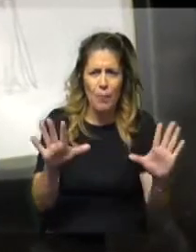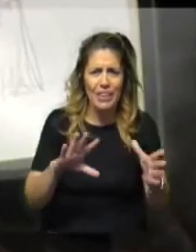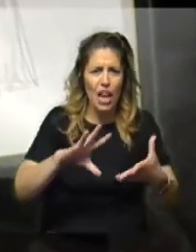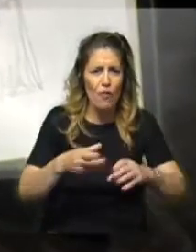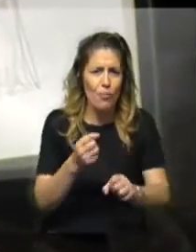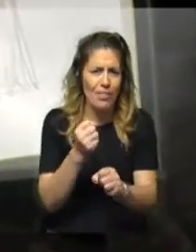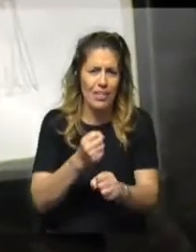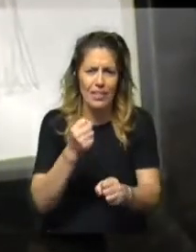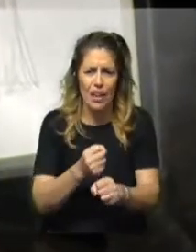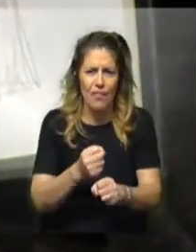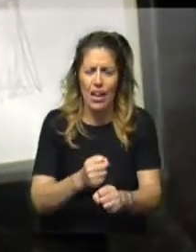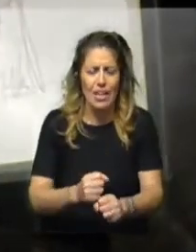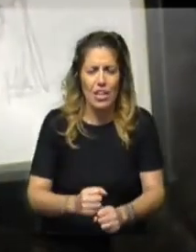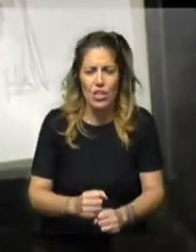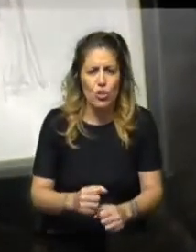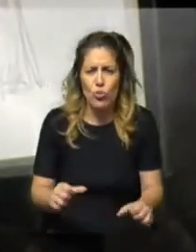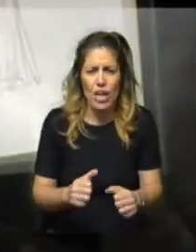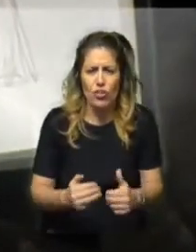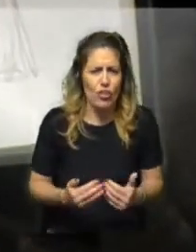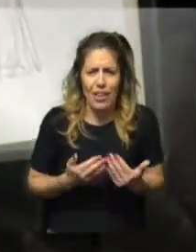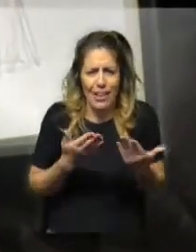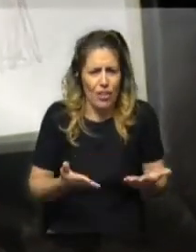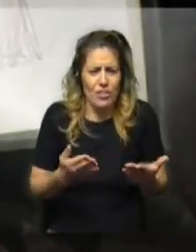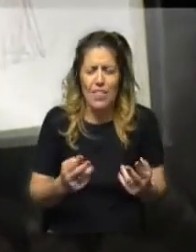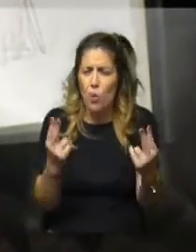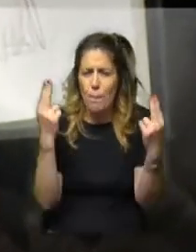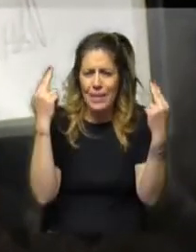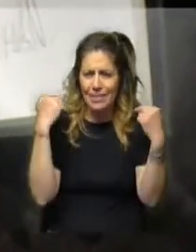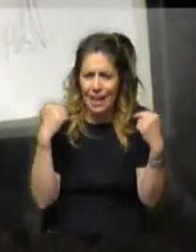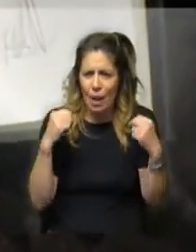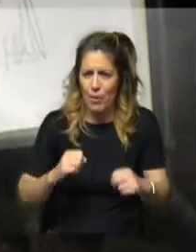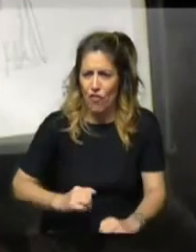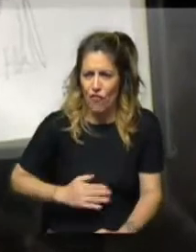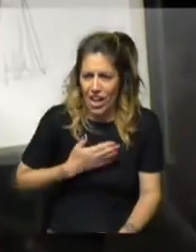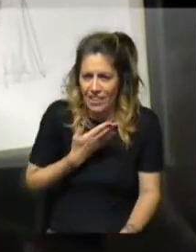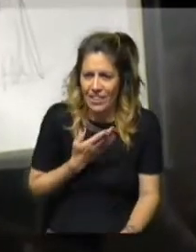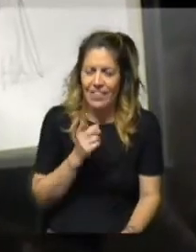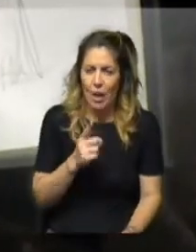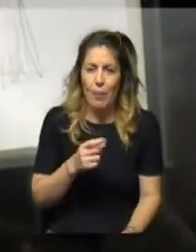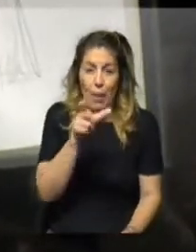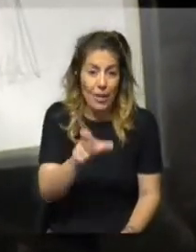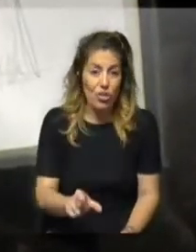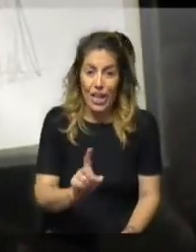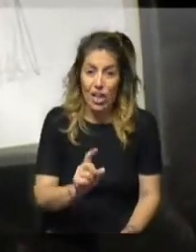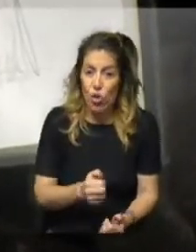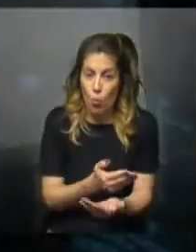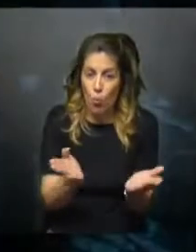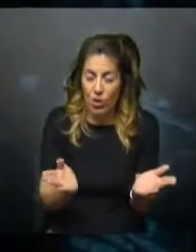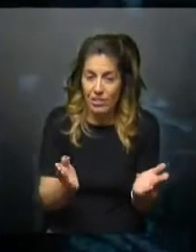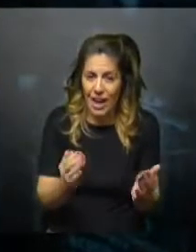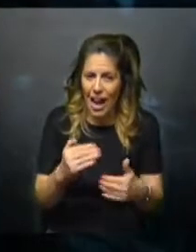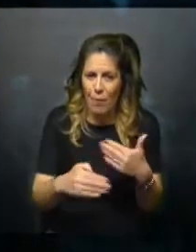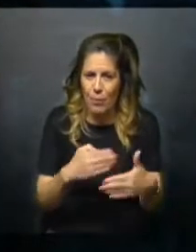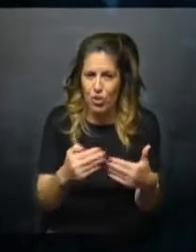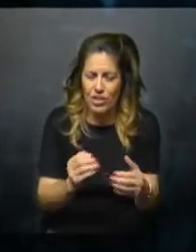es un acto de generosidad tan grande de humildad Pero además de valentía porque hay gente que no muestra sus cosas o no muestra